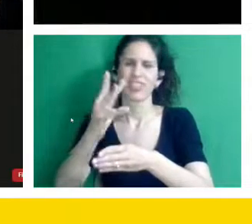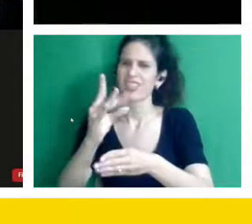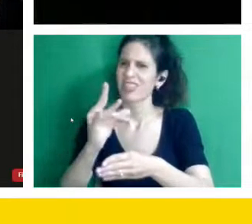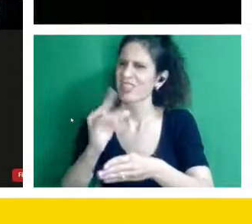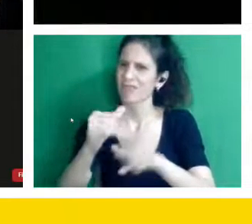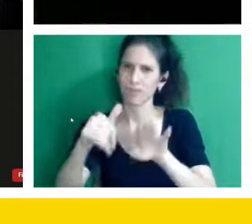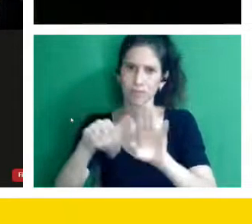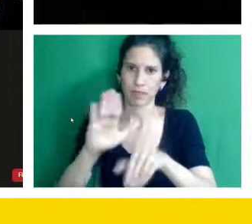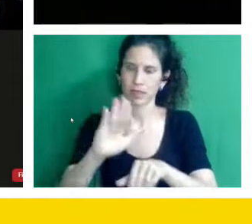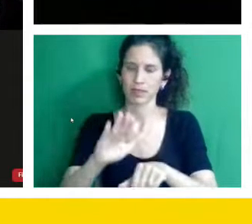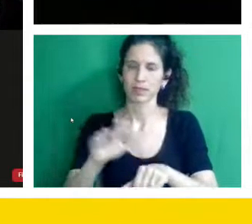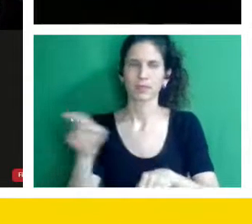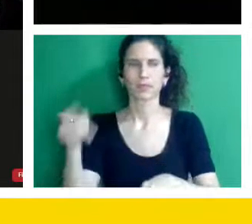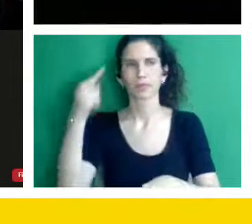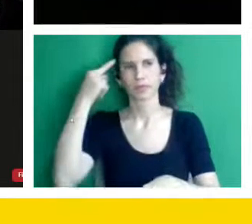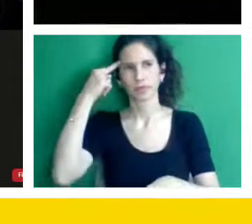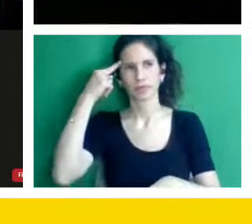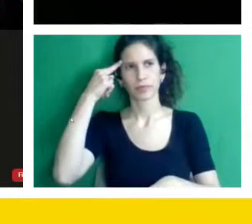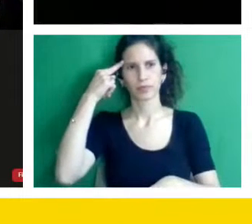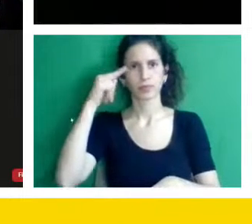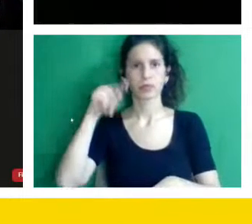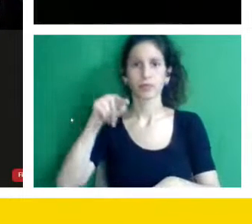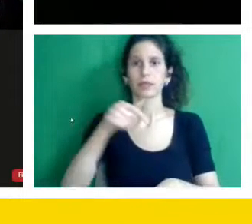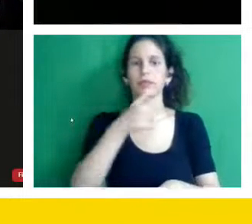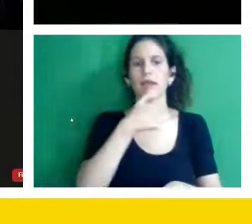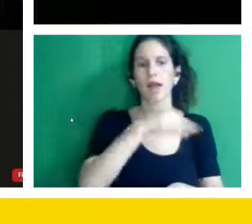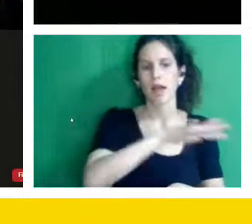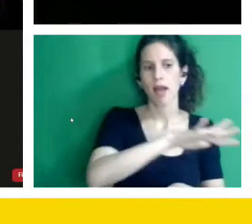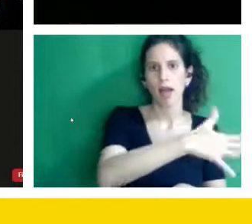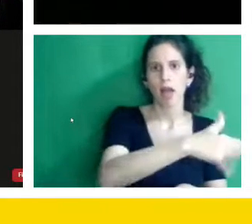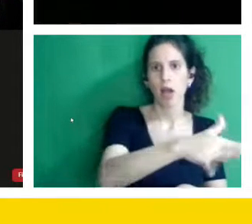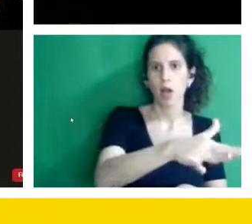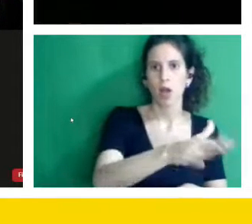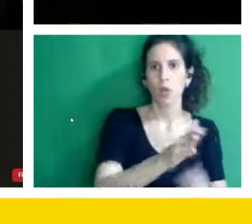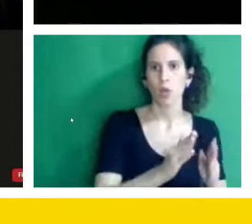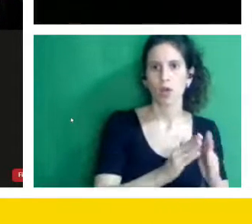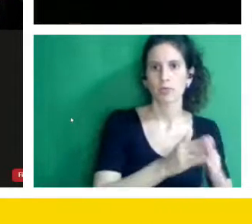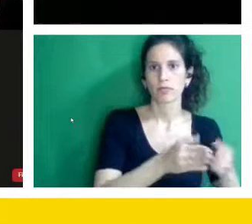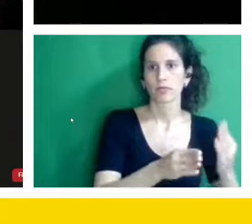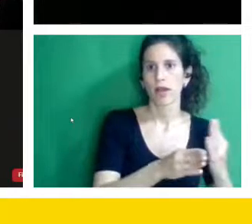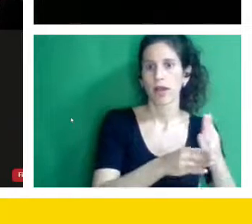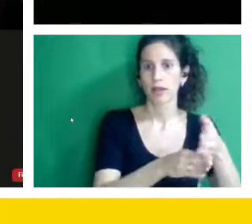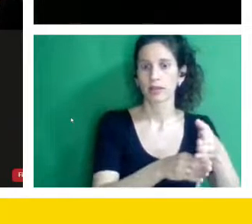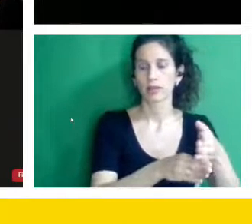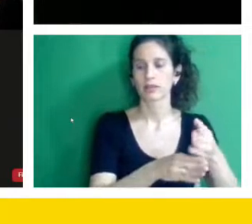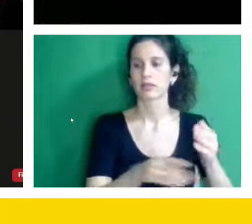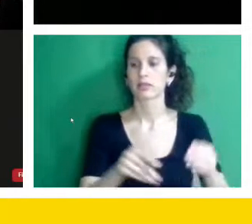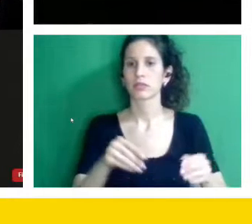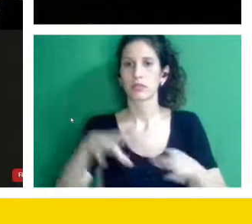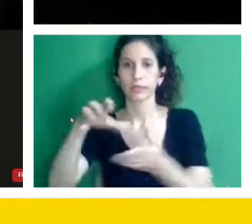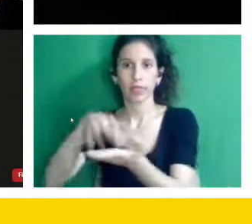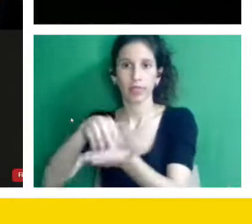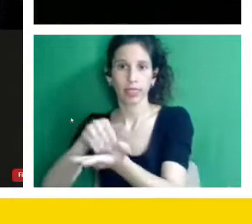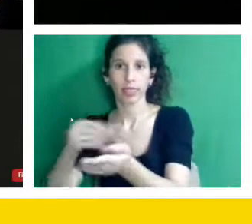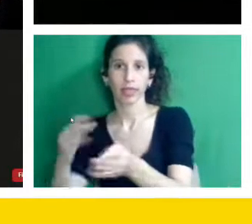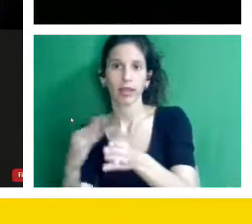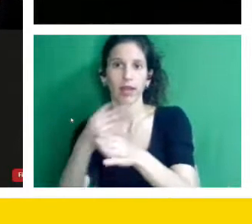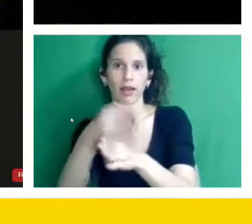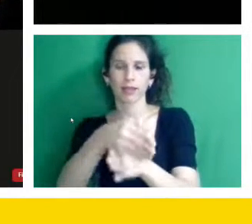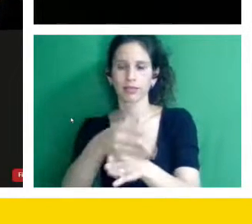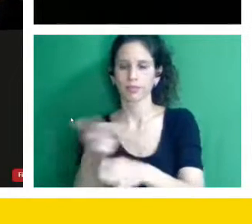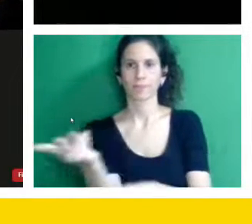desde el urbano, sino desde el agua, y ninguno de los dos casos estaba resuelto. Entonces es un lugar